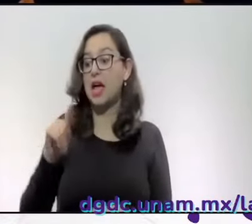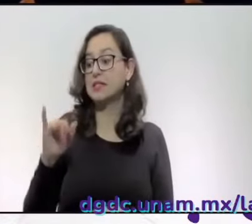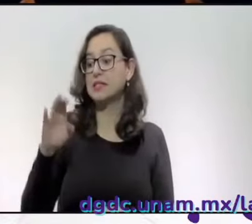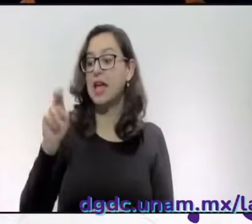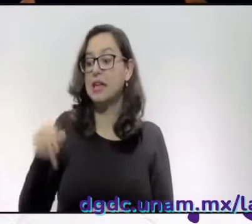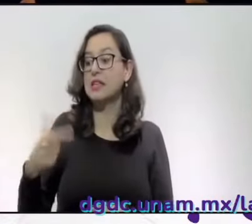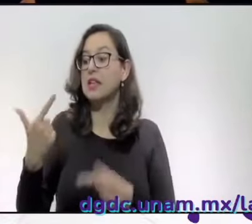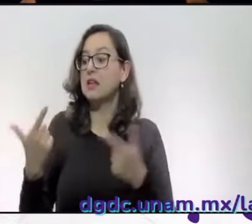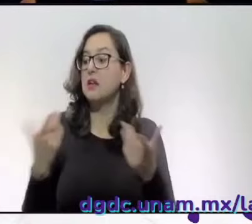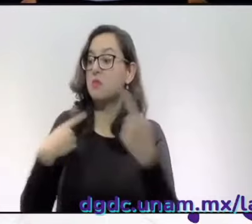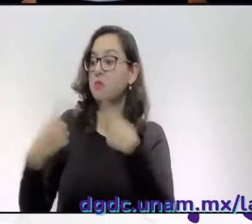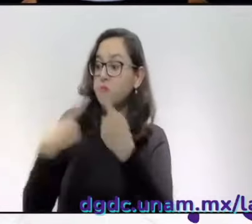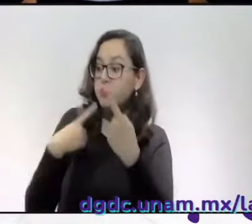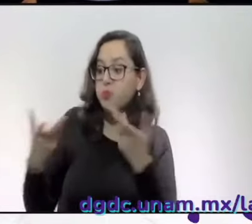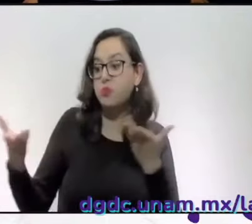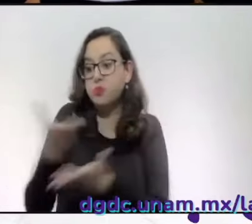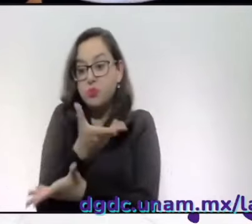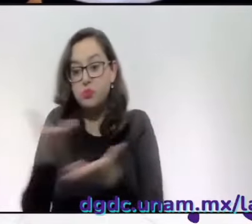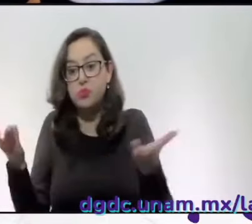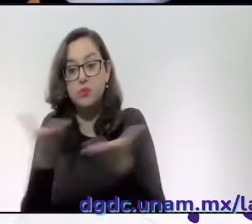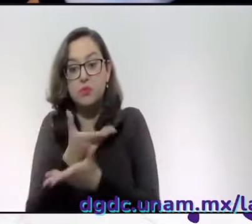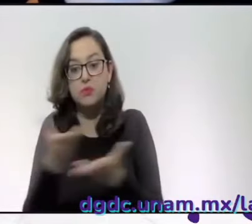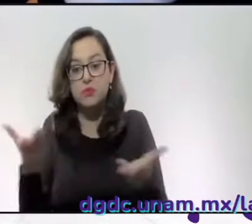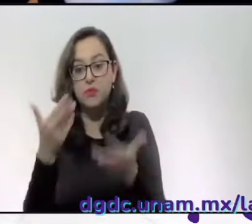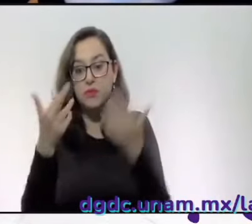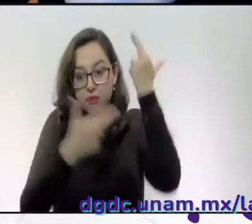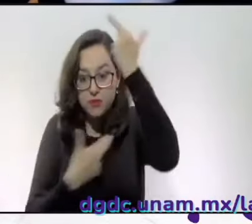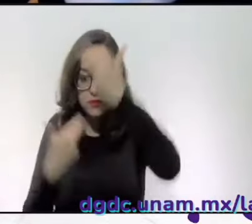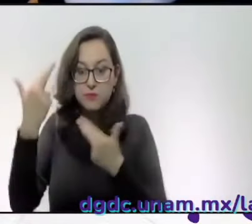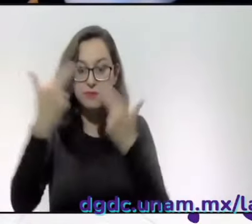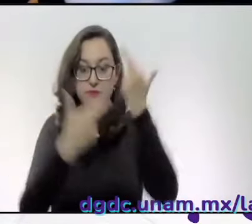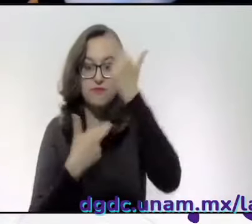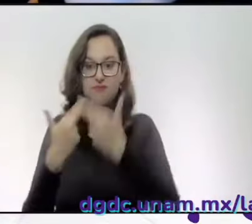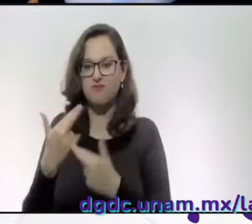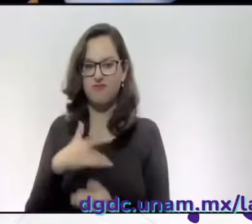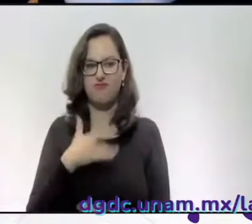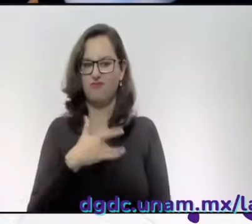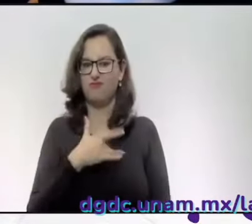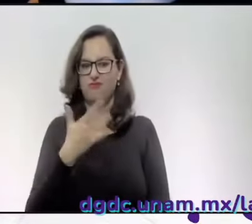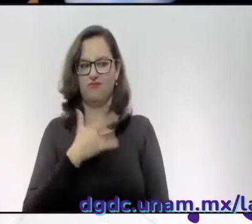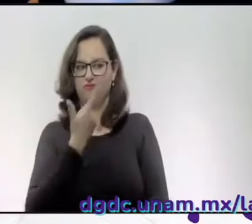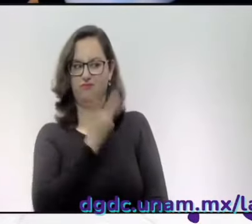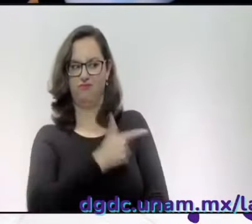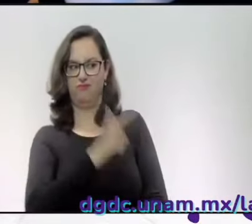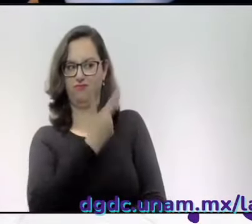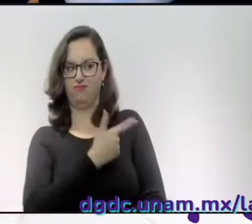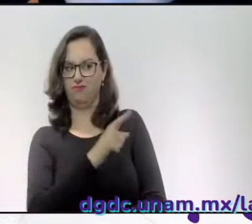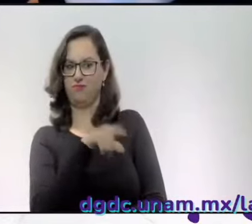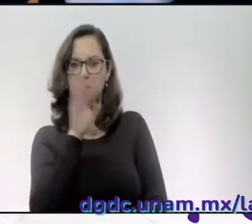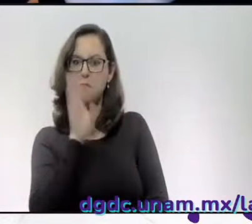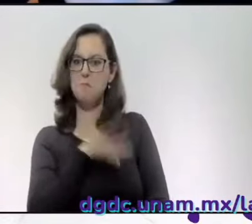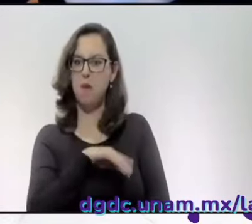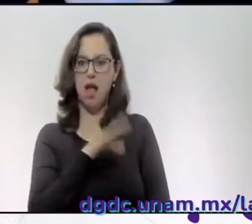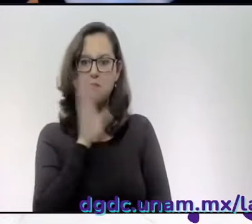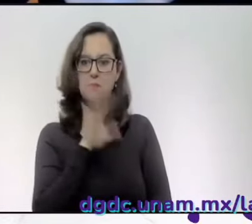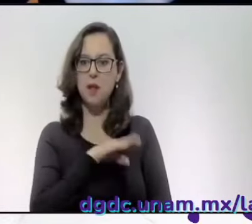ideas originalmente a Einstein, y Einstein las revisó, y originalmente no le gustaron nada. Y llegó a